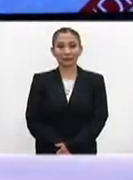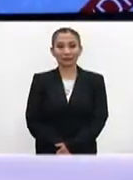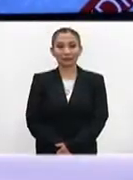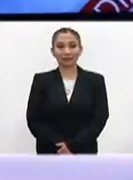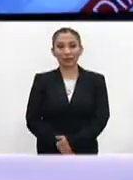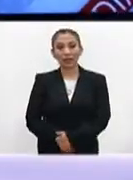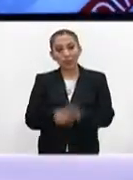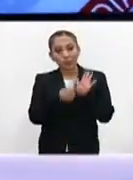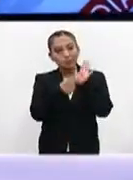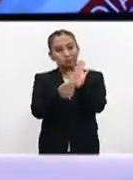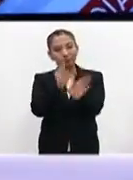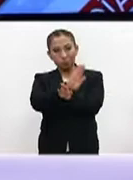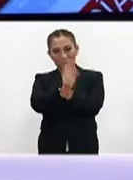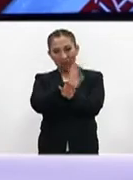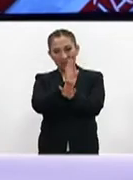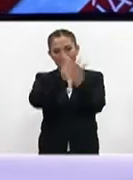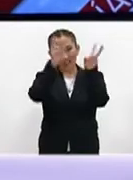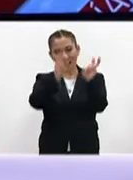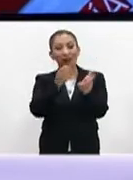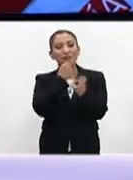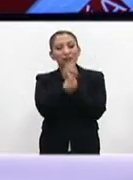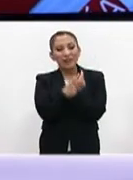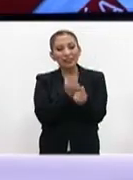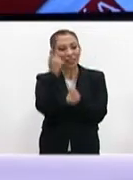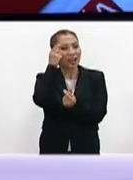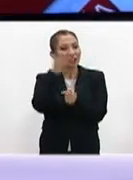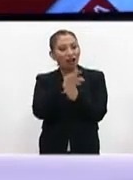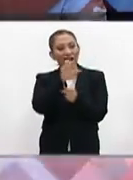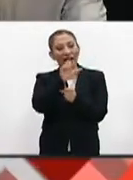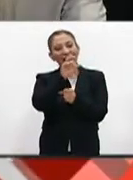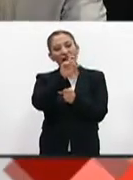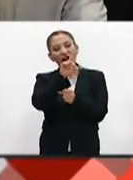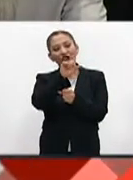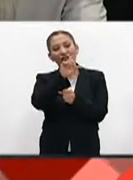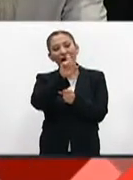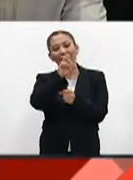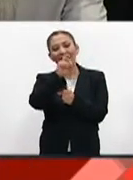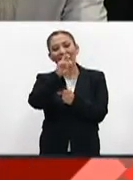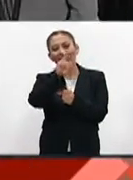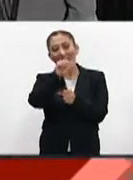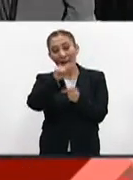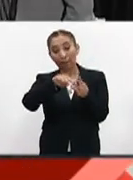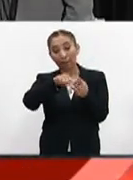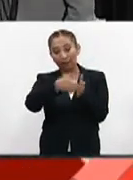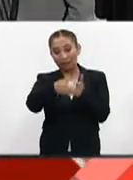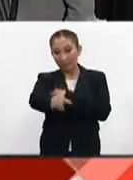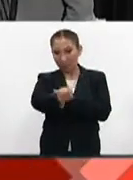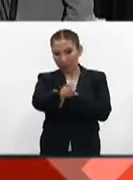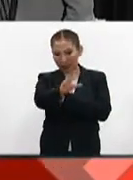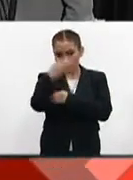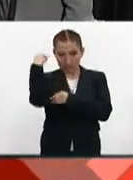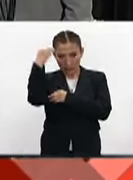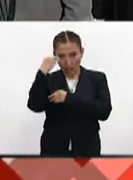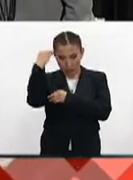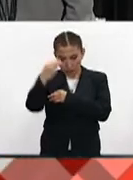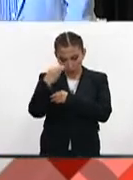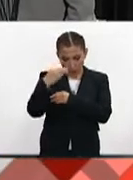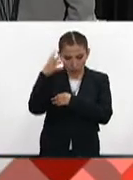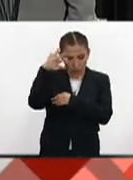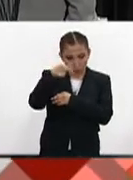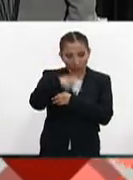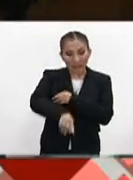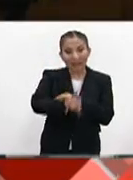Con la proyección de la película de la infancia del director mexicano Carlos Carrera, va a arrancar el 23 de marzo la